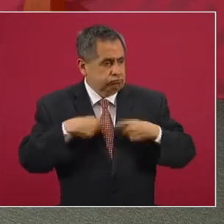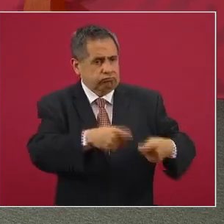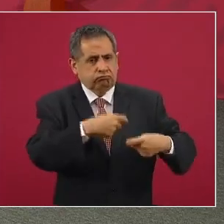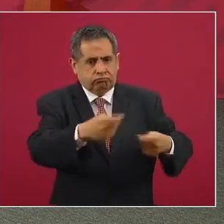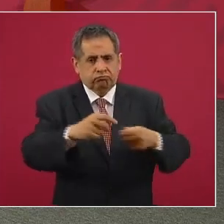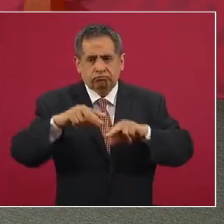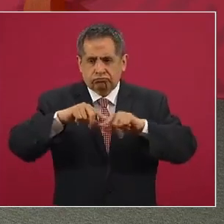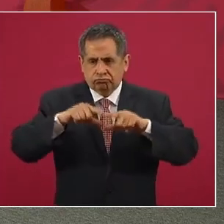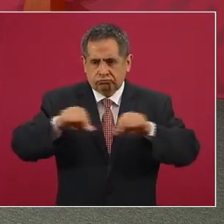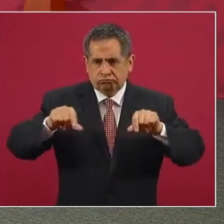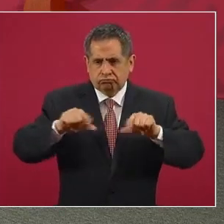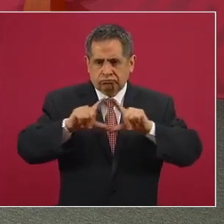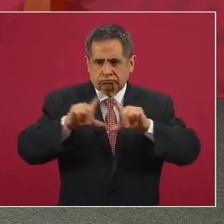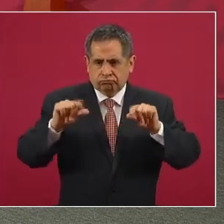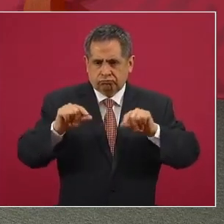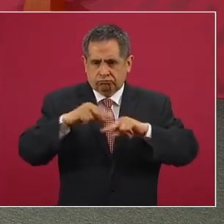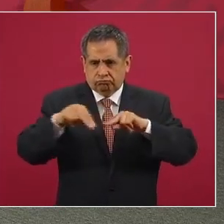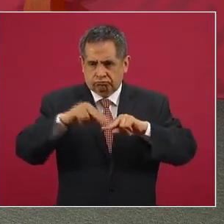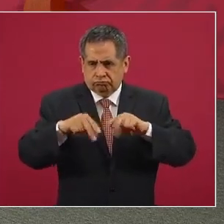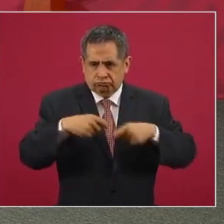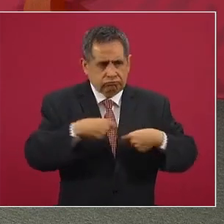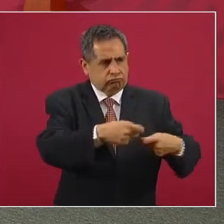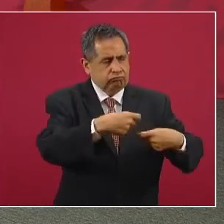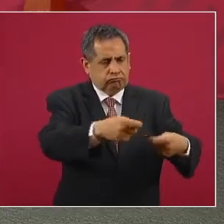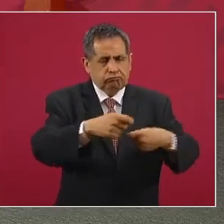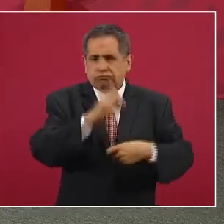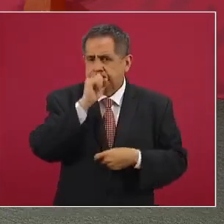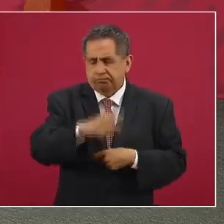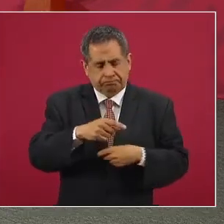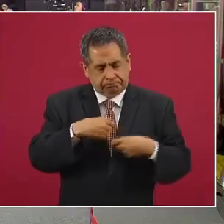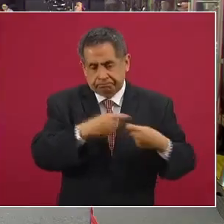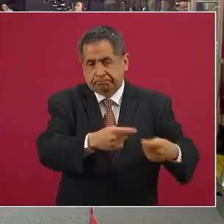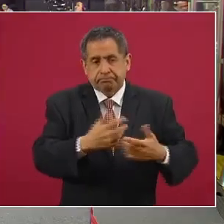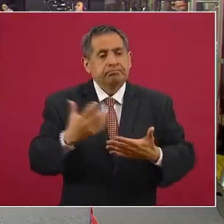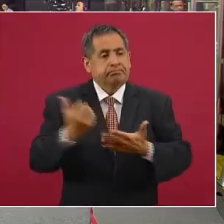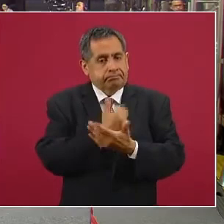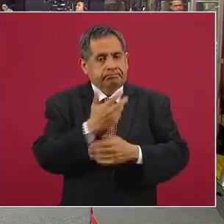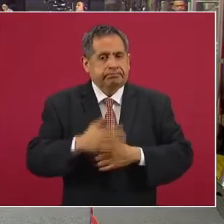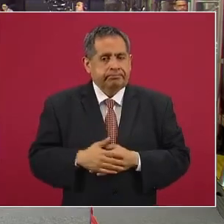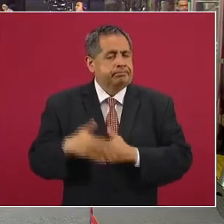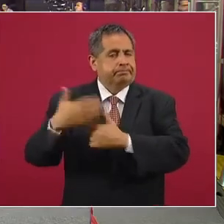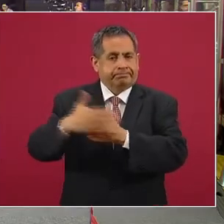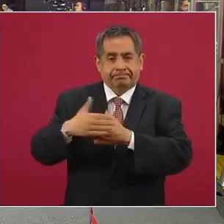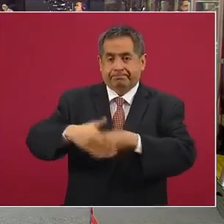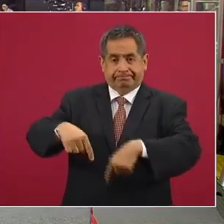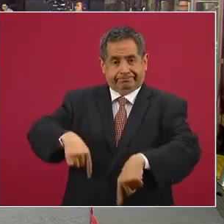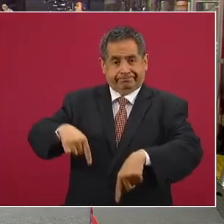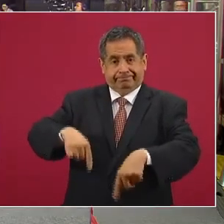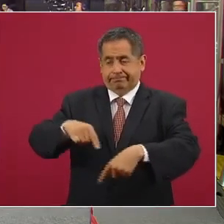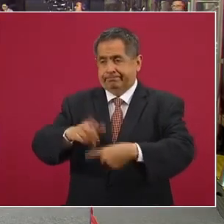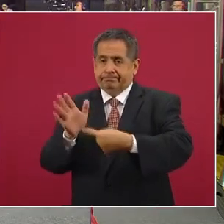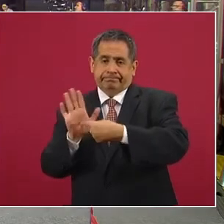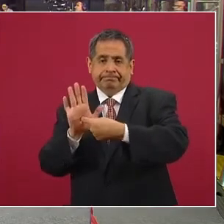también boletos. Entonces, aquí vamos a poder